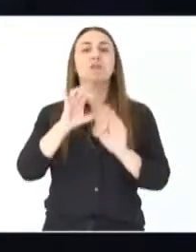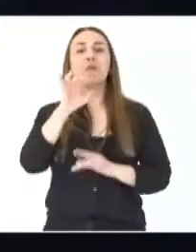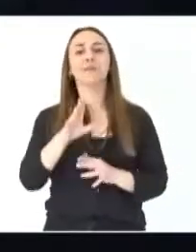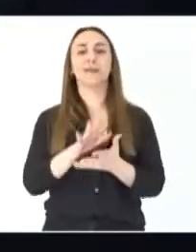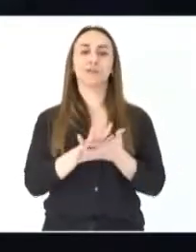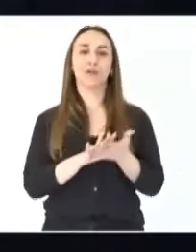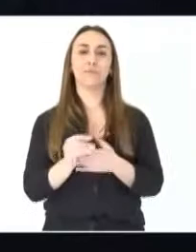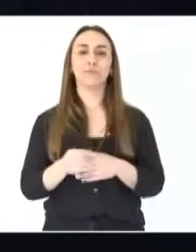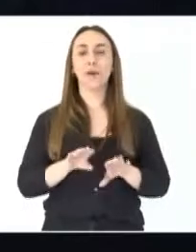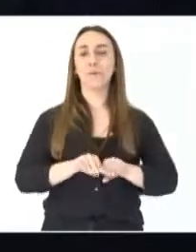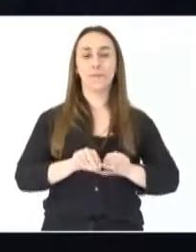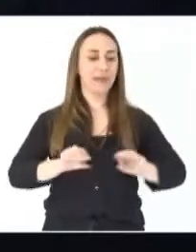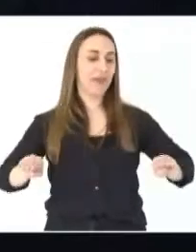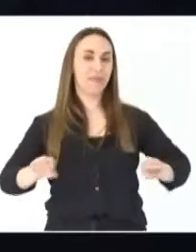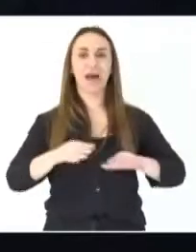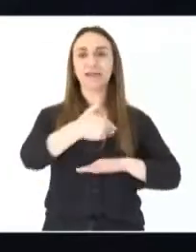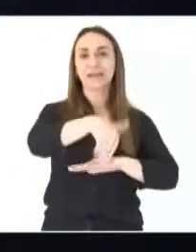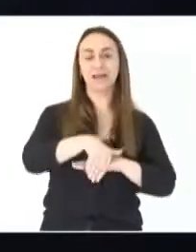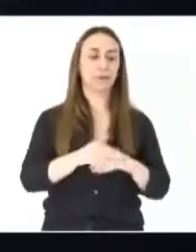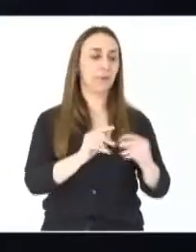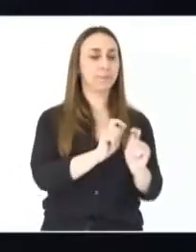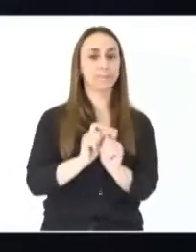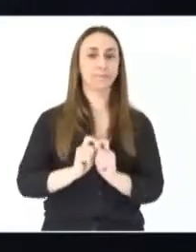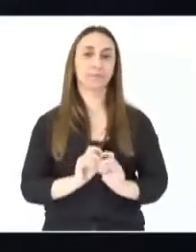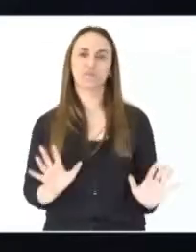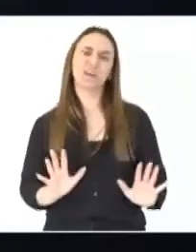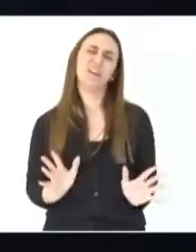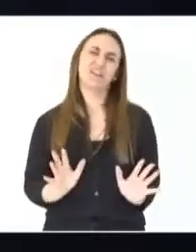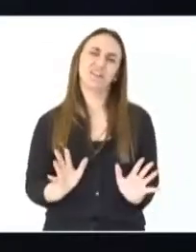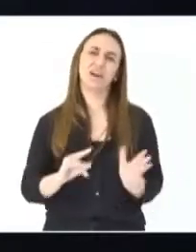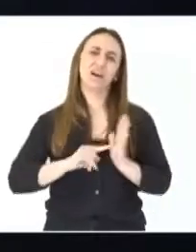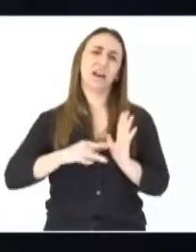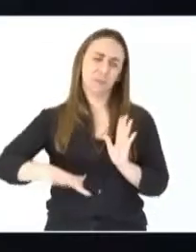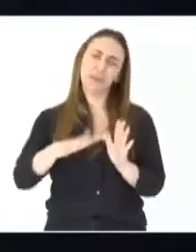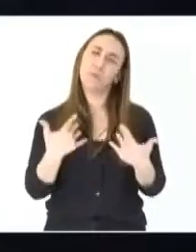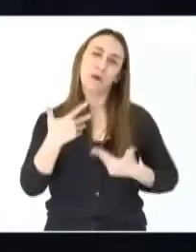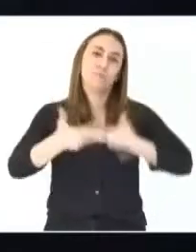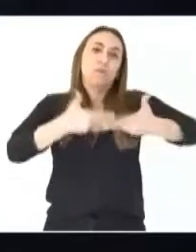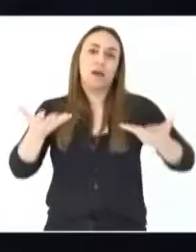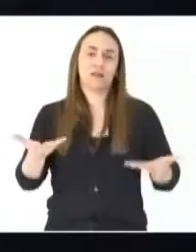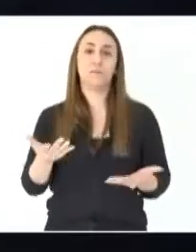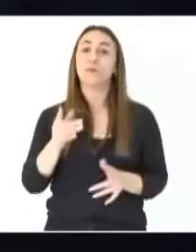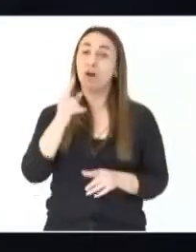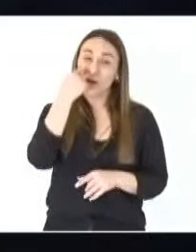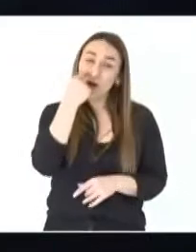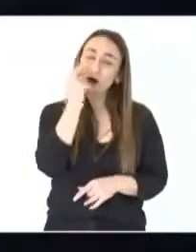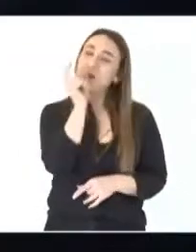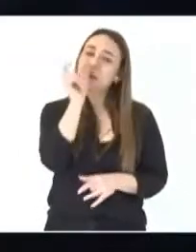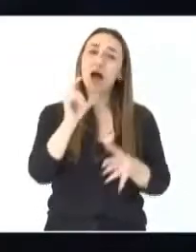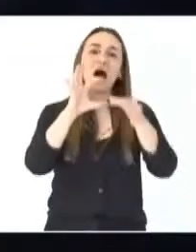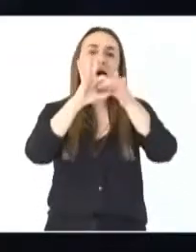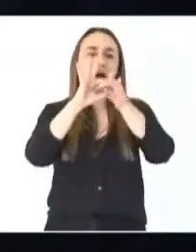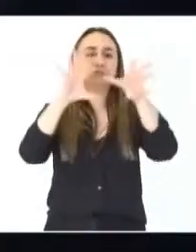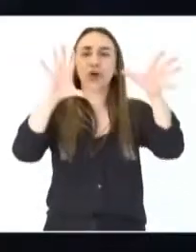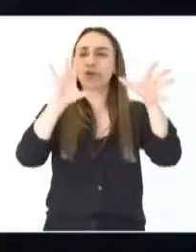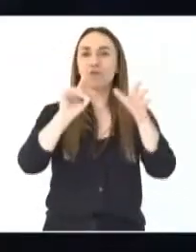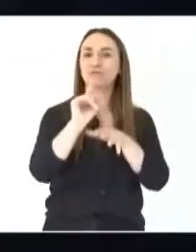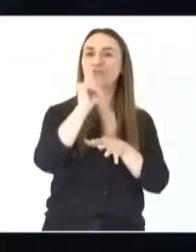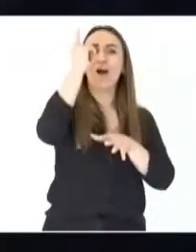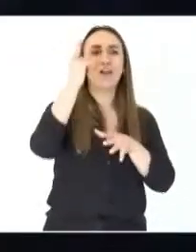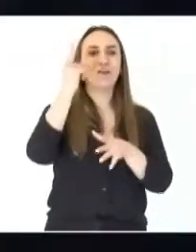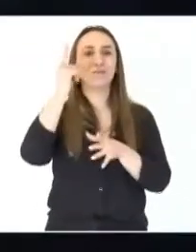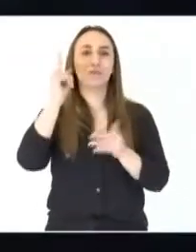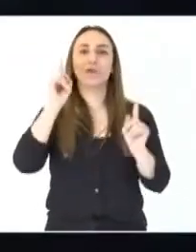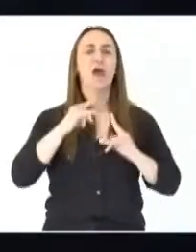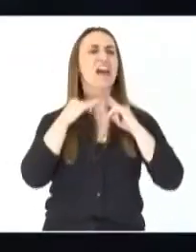más. Y la autonomía justamente es eso, lo decíamos antes, ¿no? Autonomía no es gritar más fuerte, es pelearse con los demás gobiernos. Autonomía